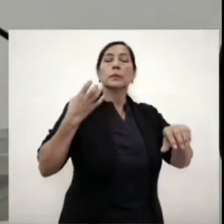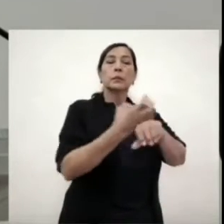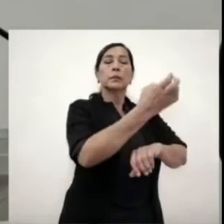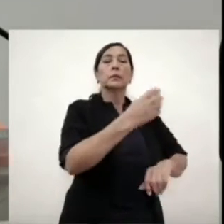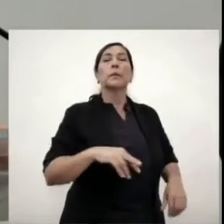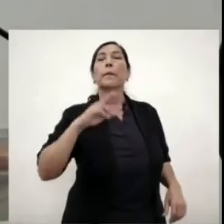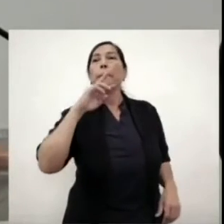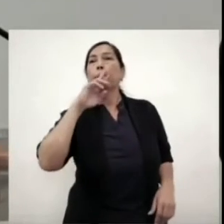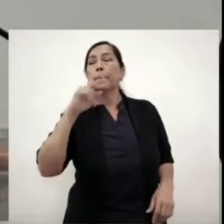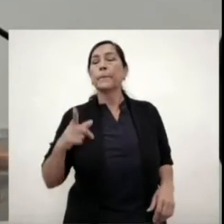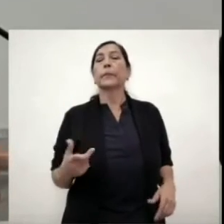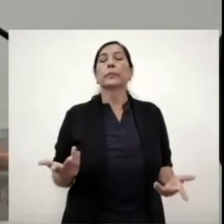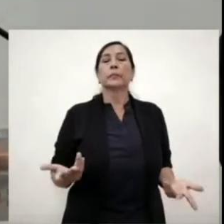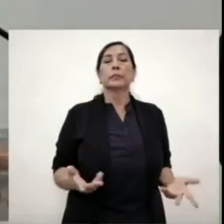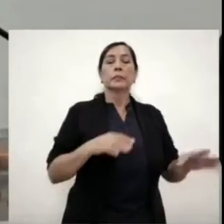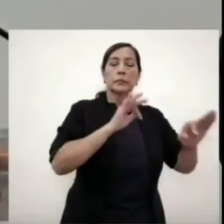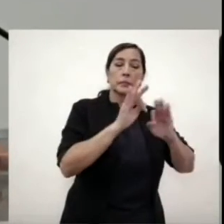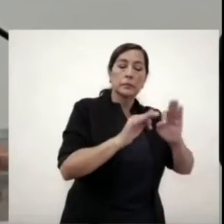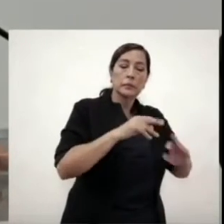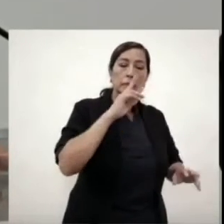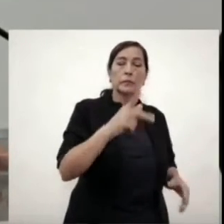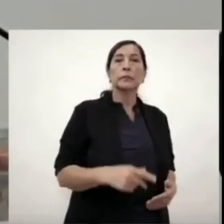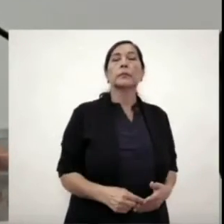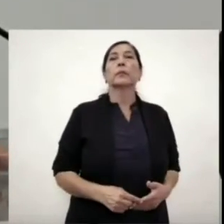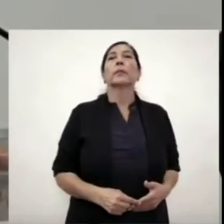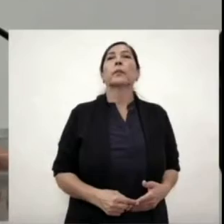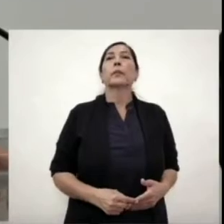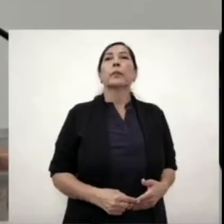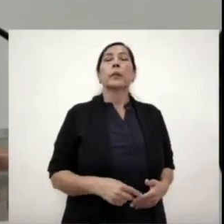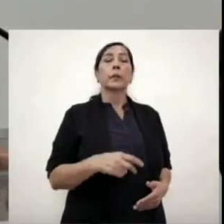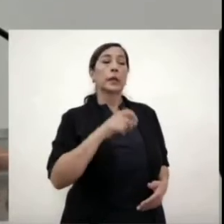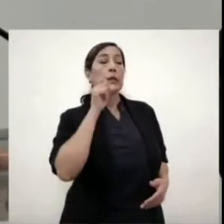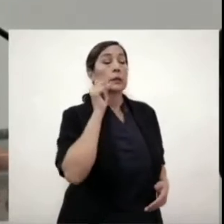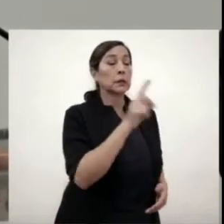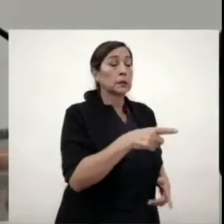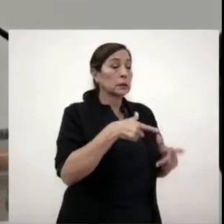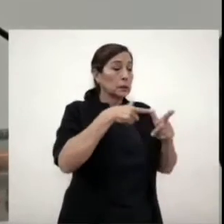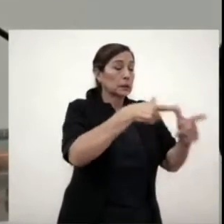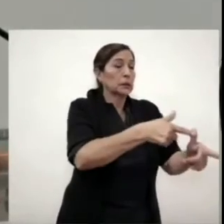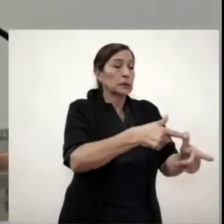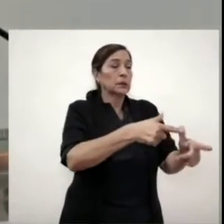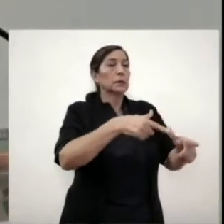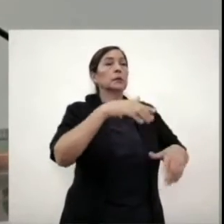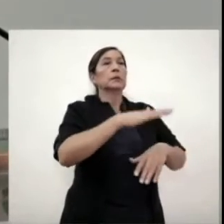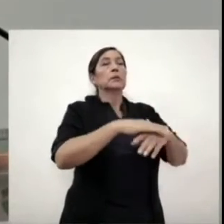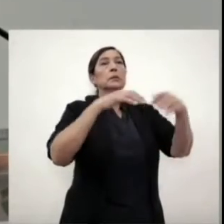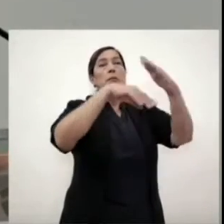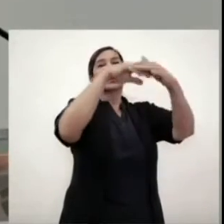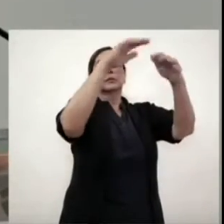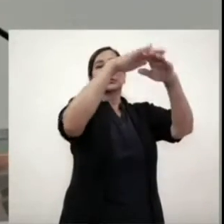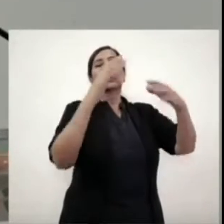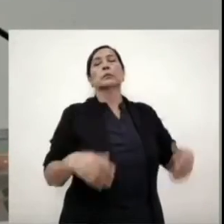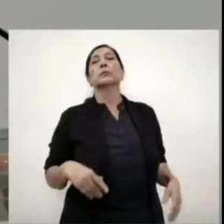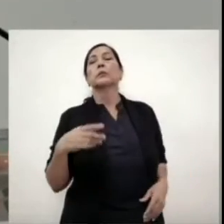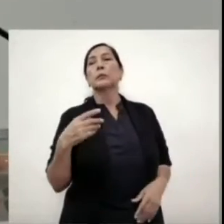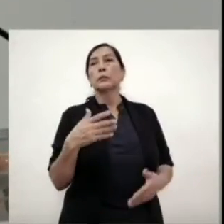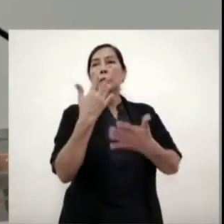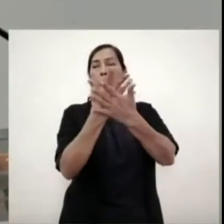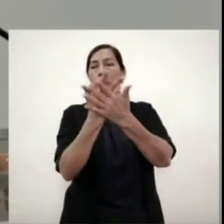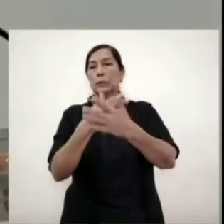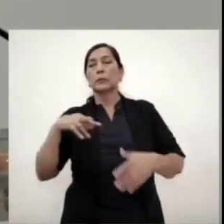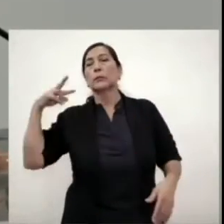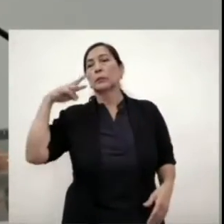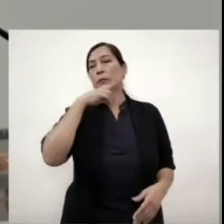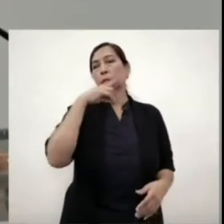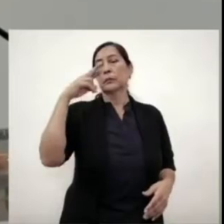sus actividades. Este cuartel sigue en construcción. Espero que pronto lo tengamos ya operativo, pero